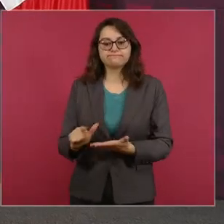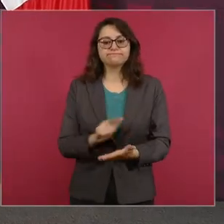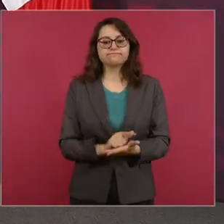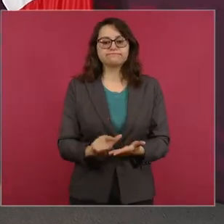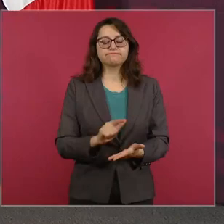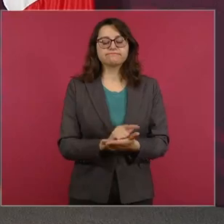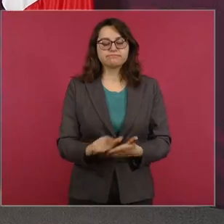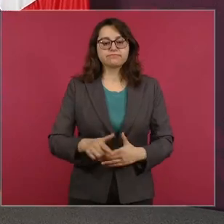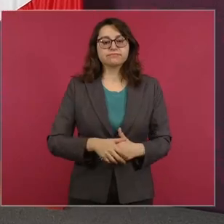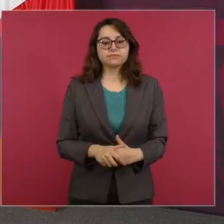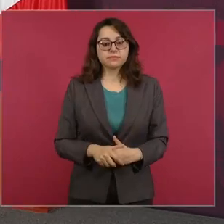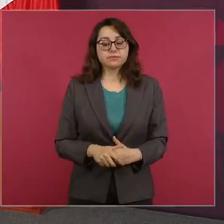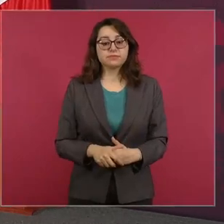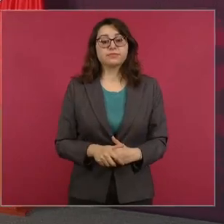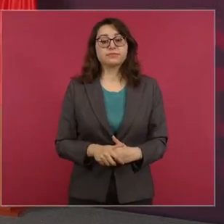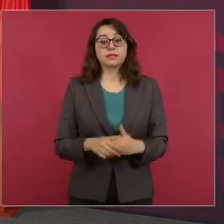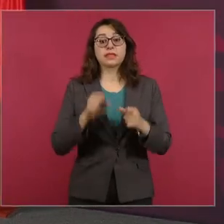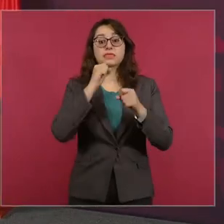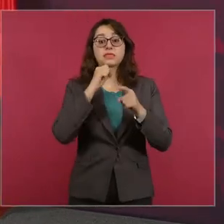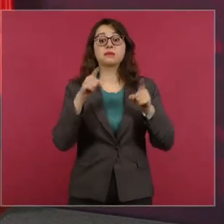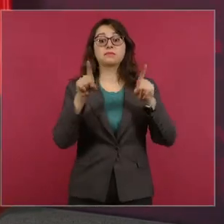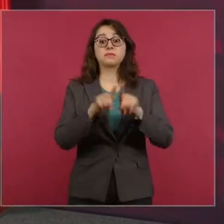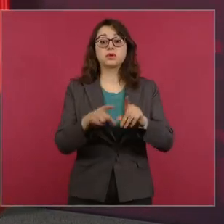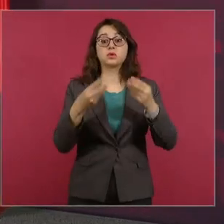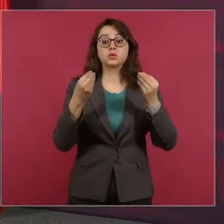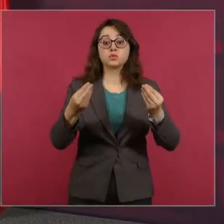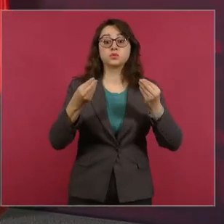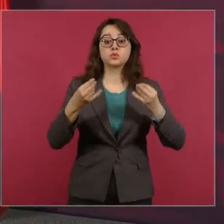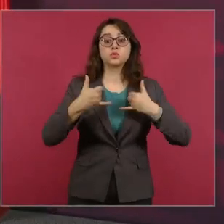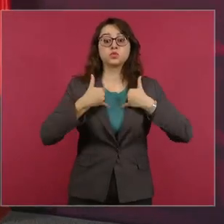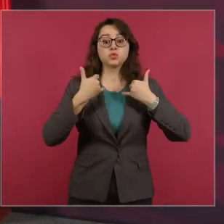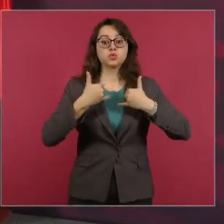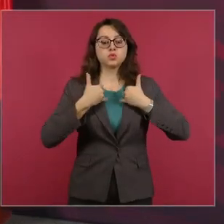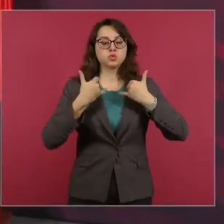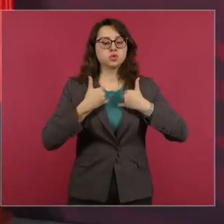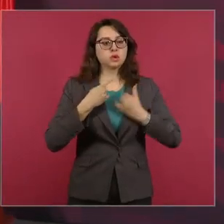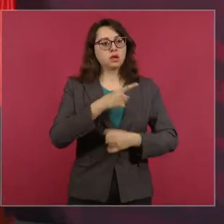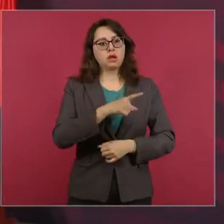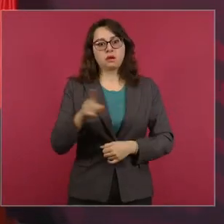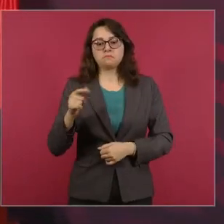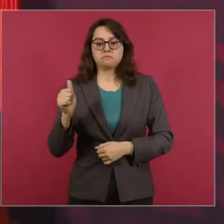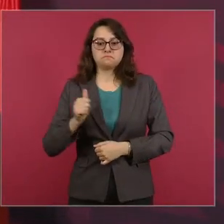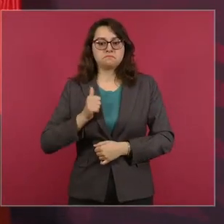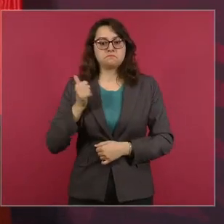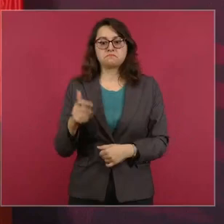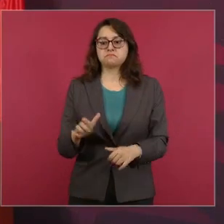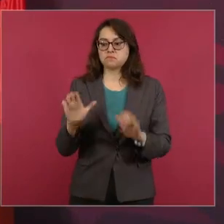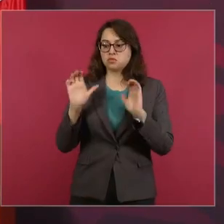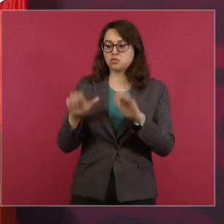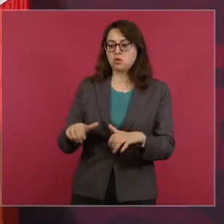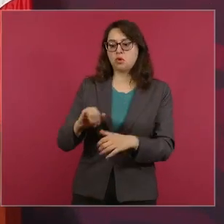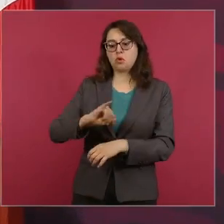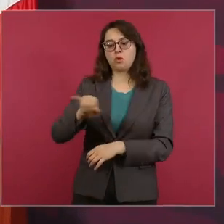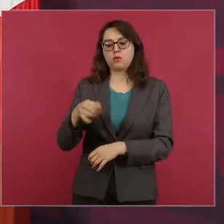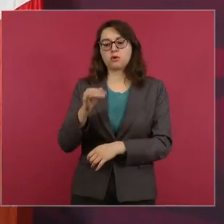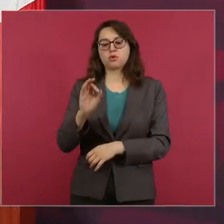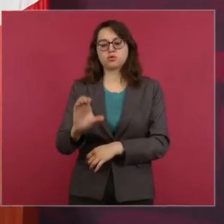muchos jóvenes que han sido contratados